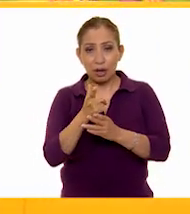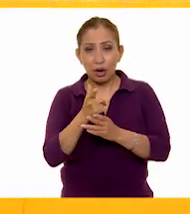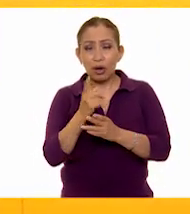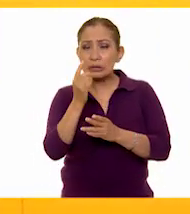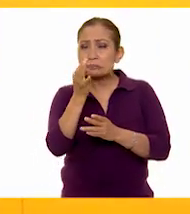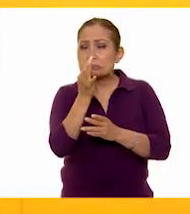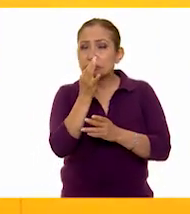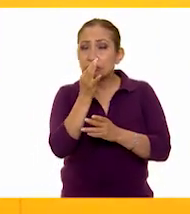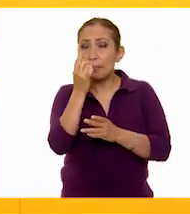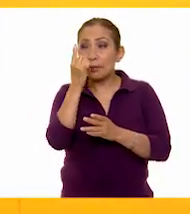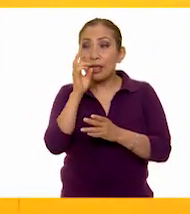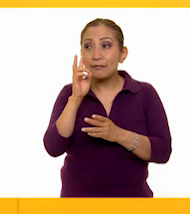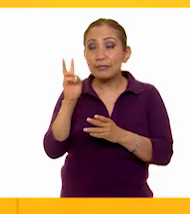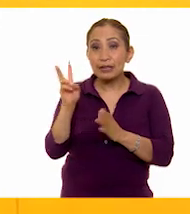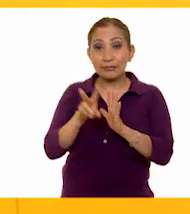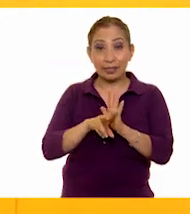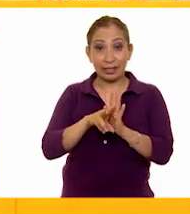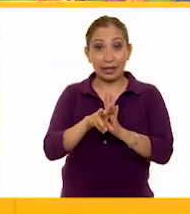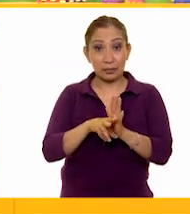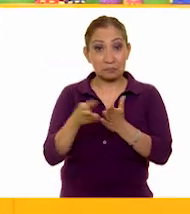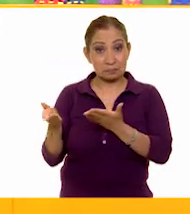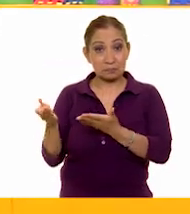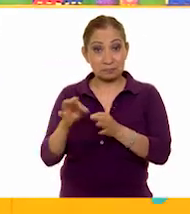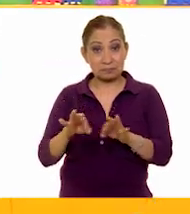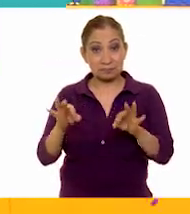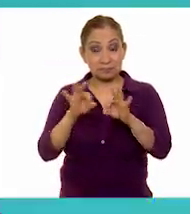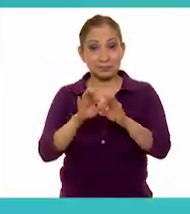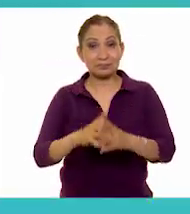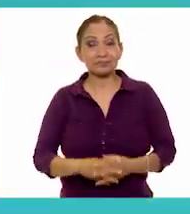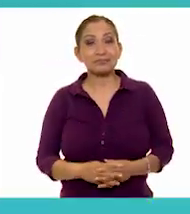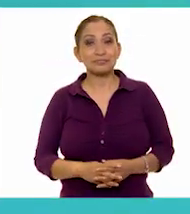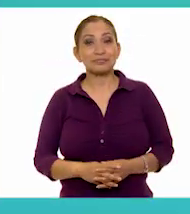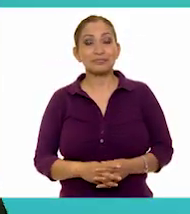un minutito para ver el siguiente video, que es bien importante?